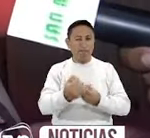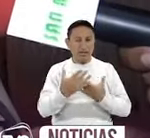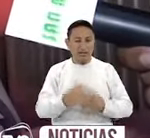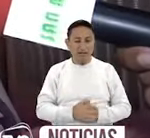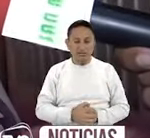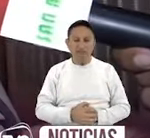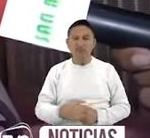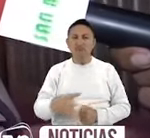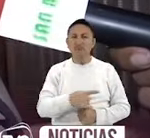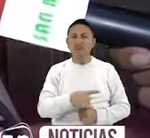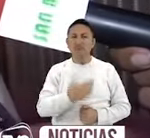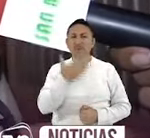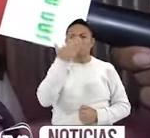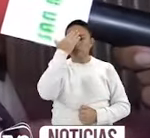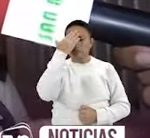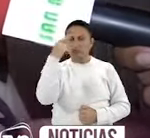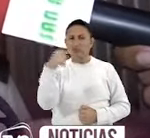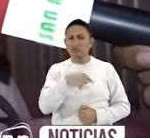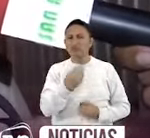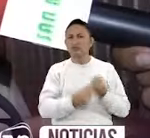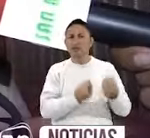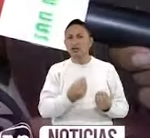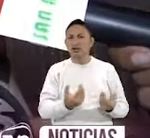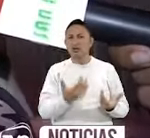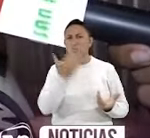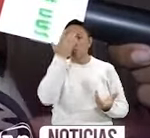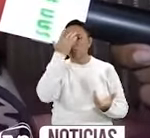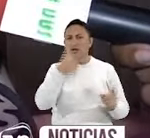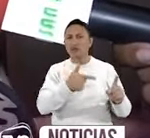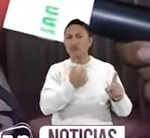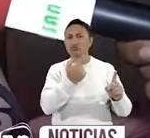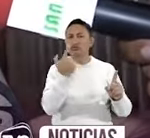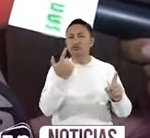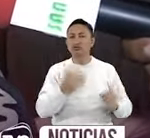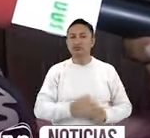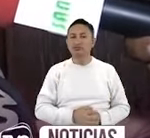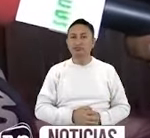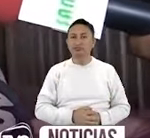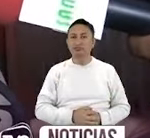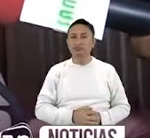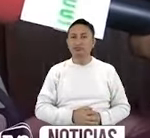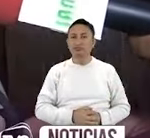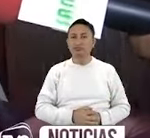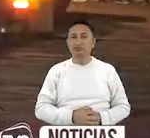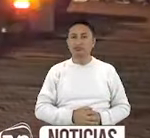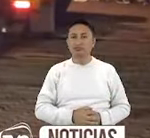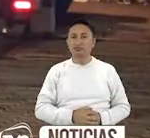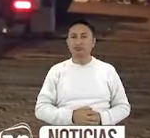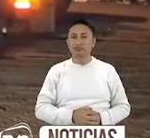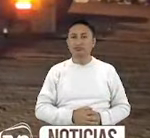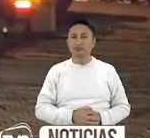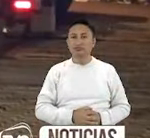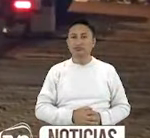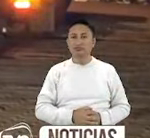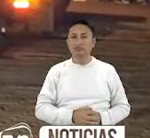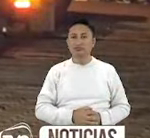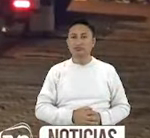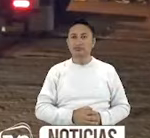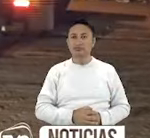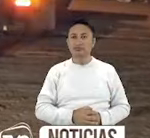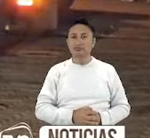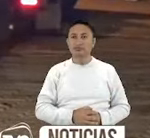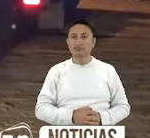verificar qué es lo que el ciudadano estaba realizando aquí en la ciudad de Manta. Con cámaras, Eduardo García desde la provincia de